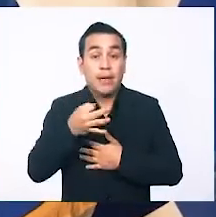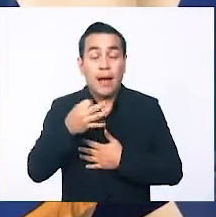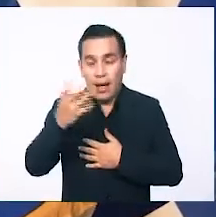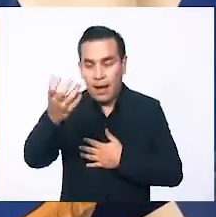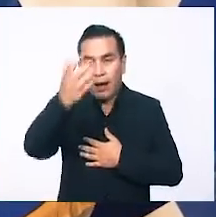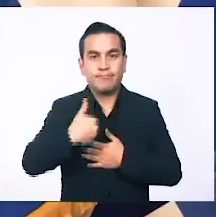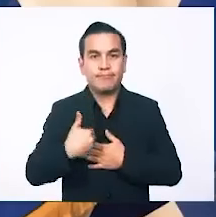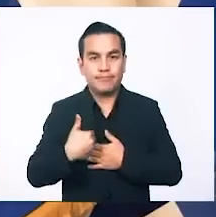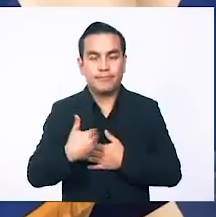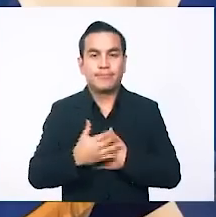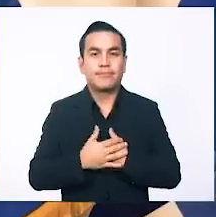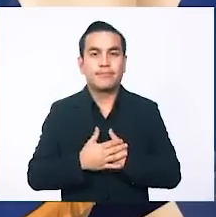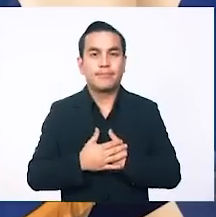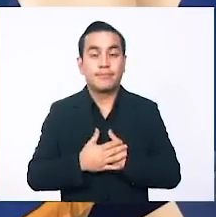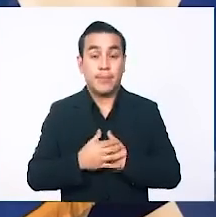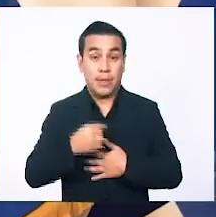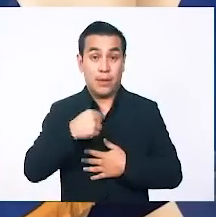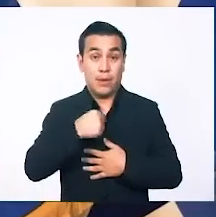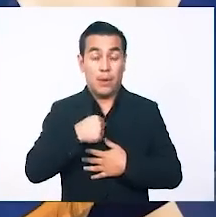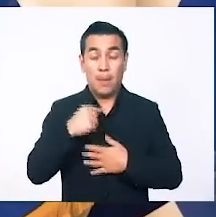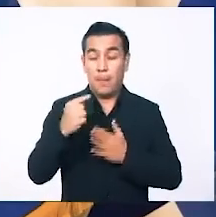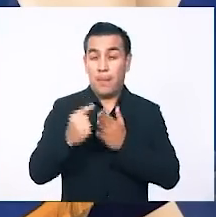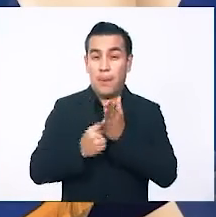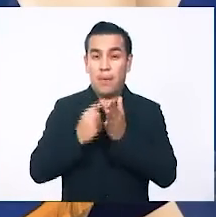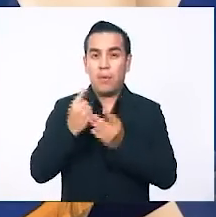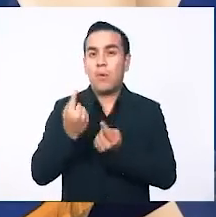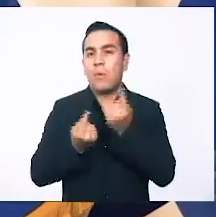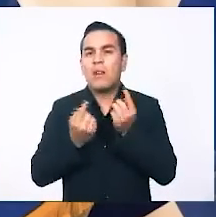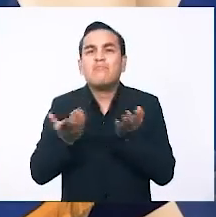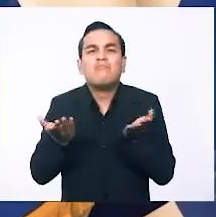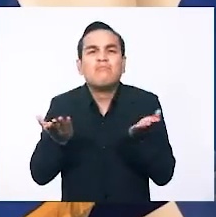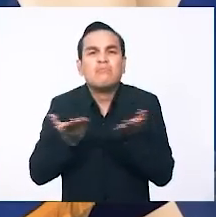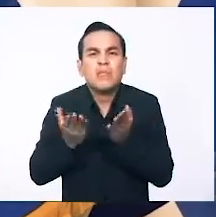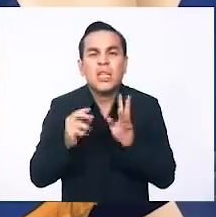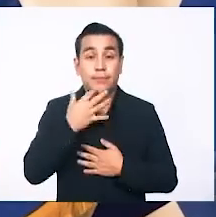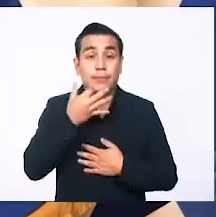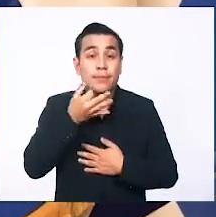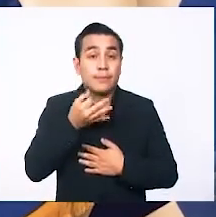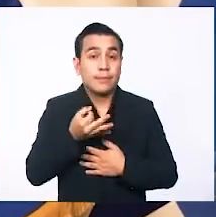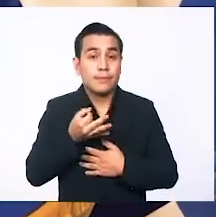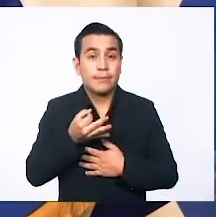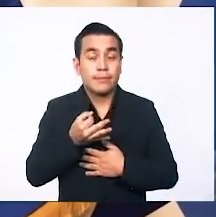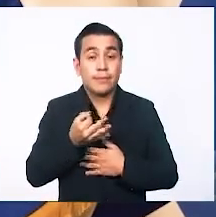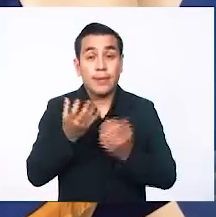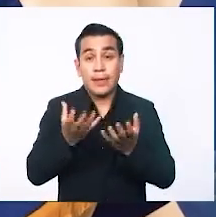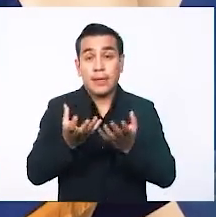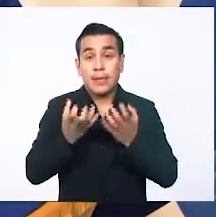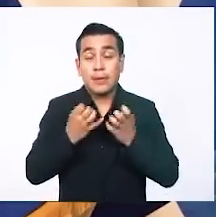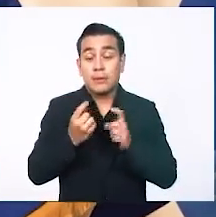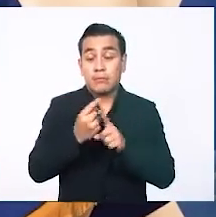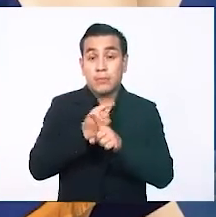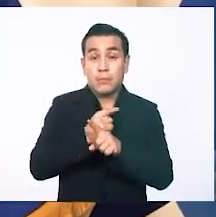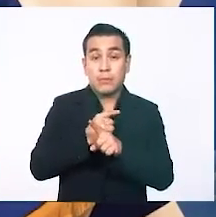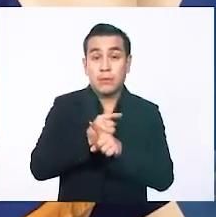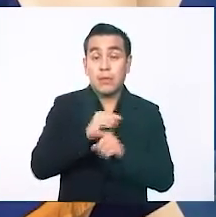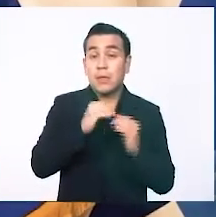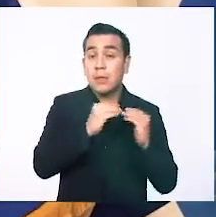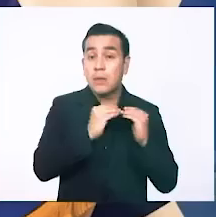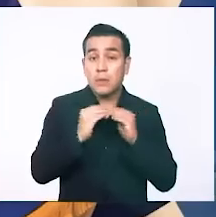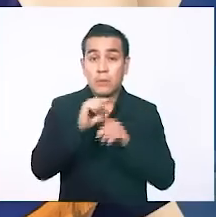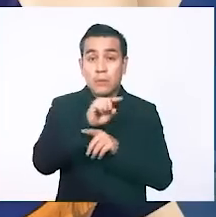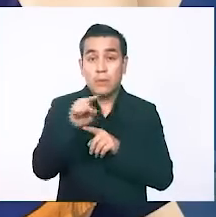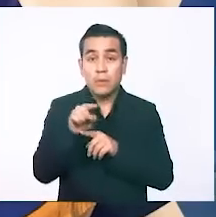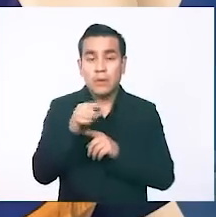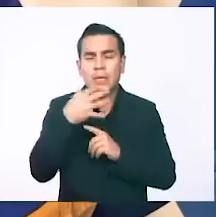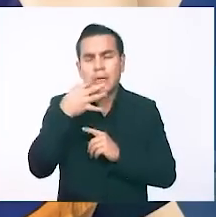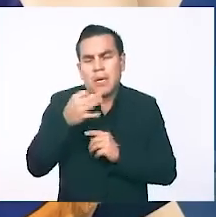gobierno aquí. Y yo lo primero que les dije, bueno, ¿cómo vamos a hacer con la fiscalía? Nosotros queremos ser como ustedes. Obviamente mil veces